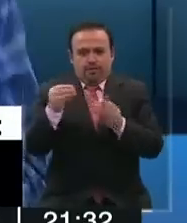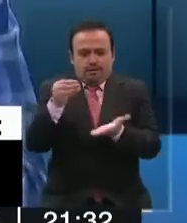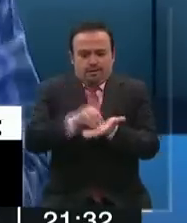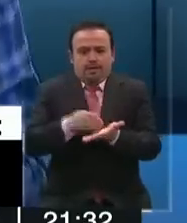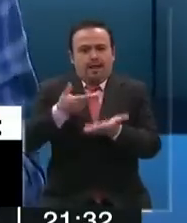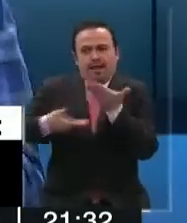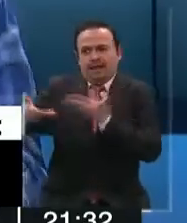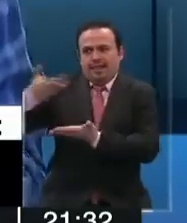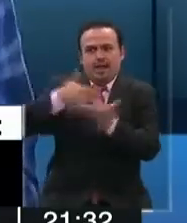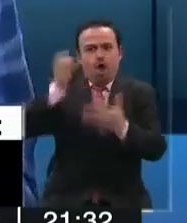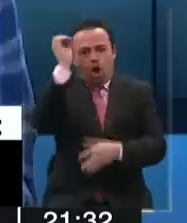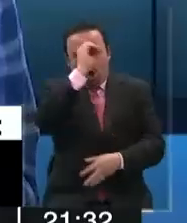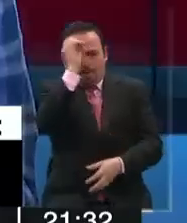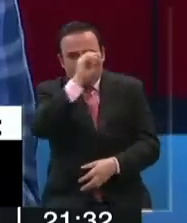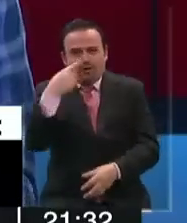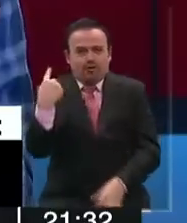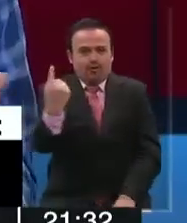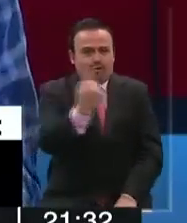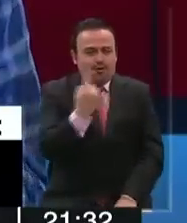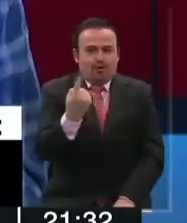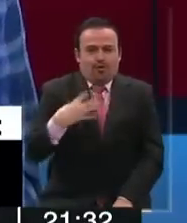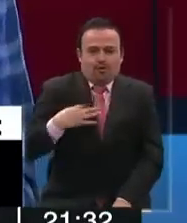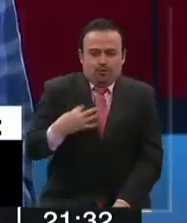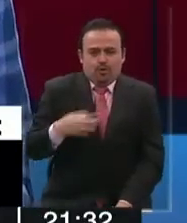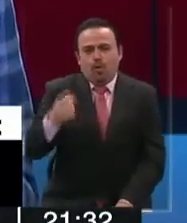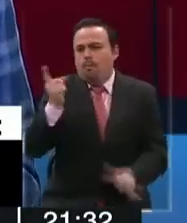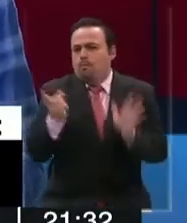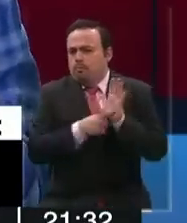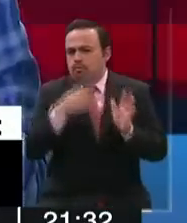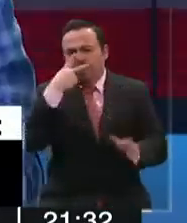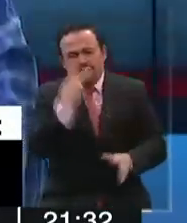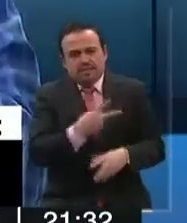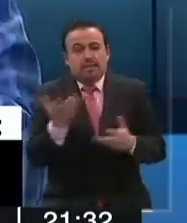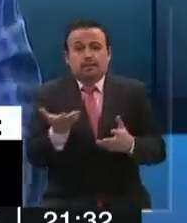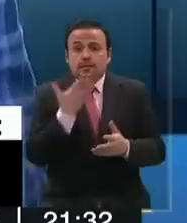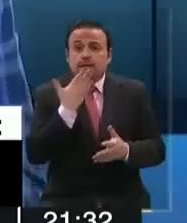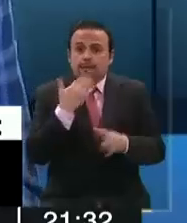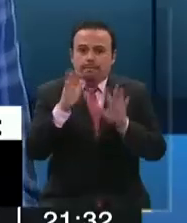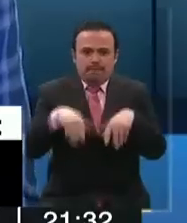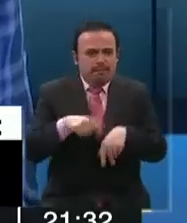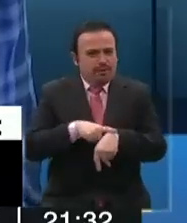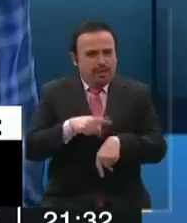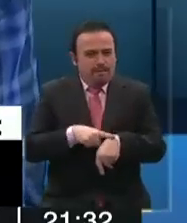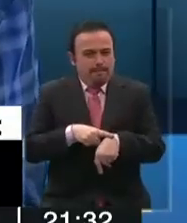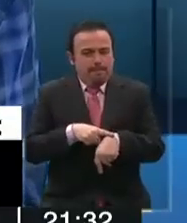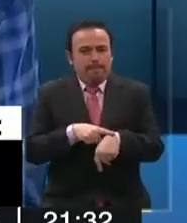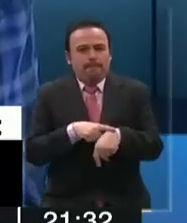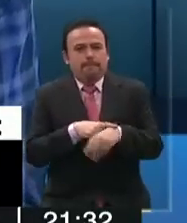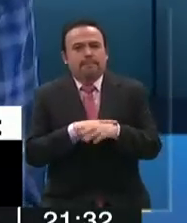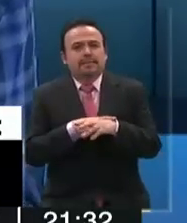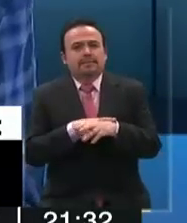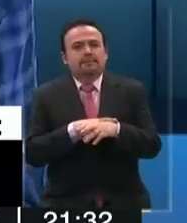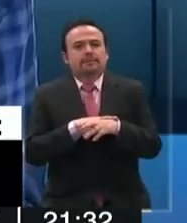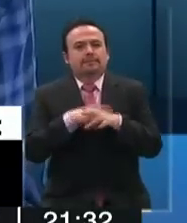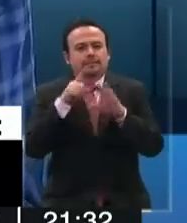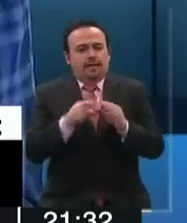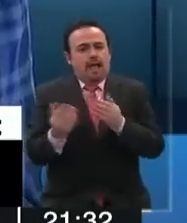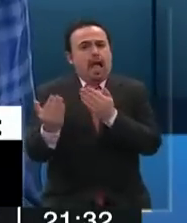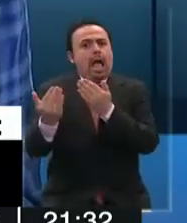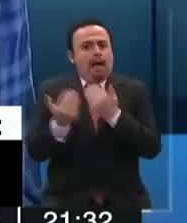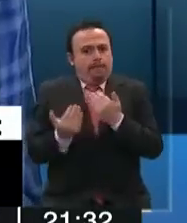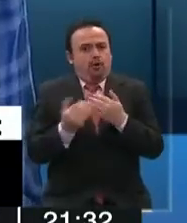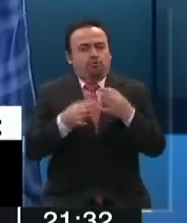intercambio de opiniones de puntos de vista y al mismo tiempo consite un apoyo